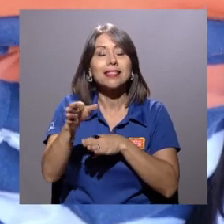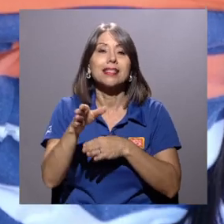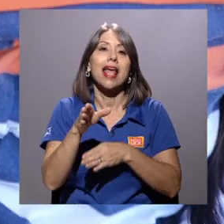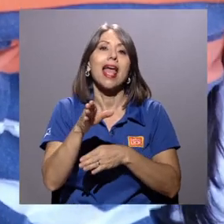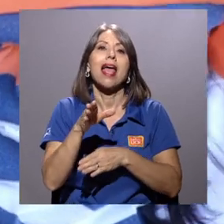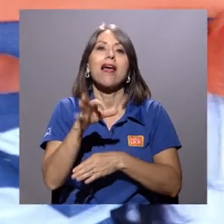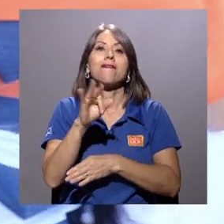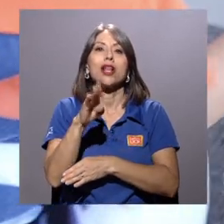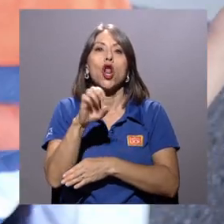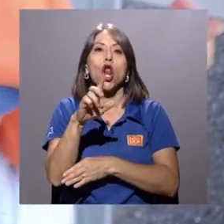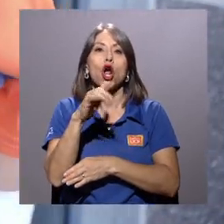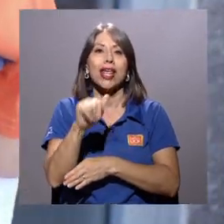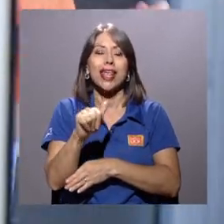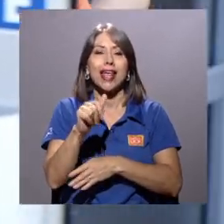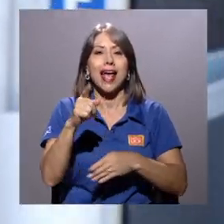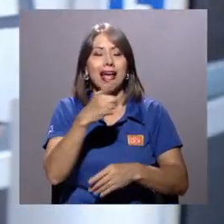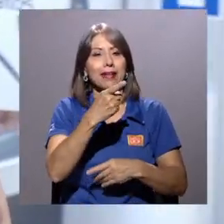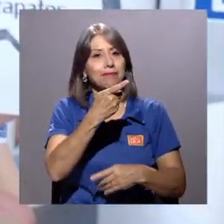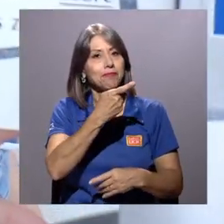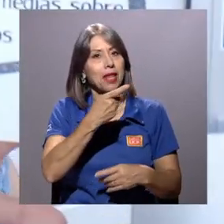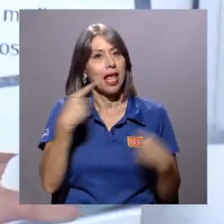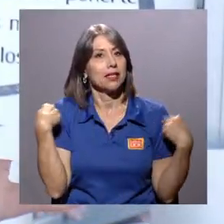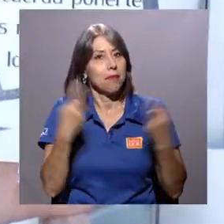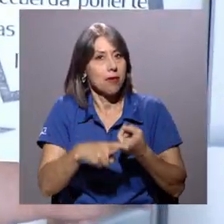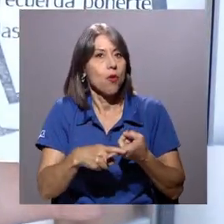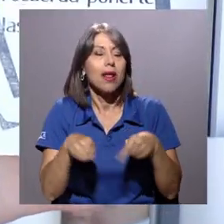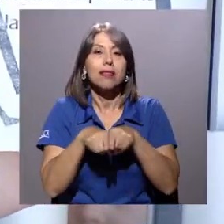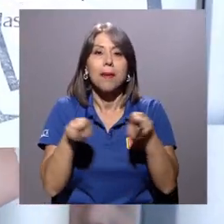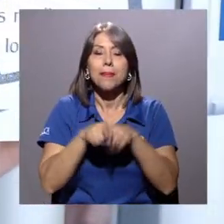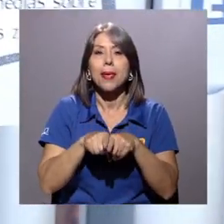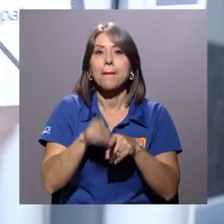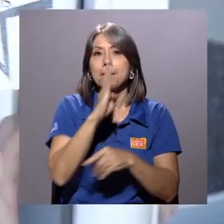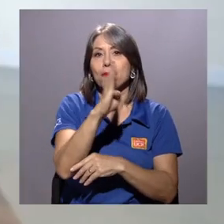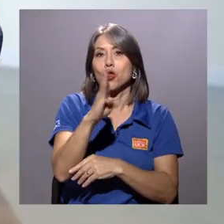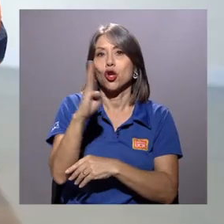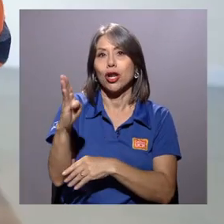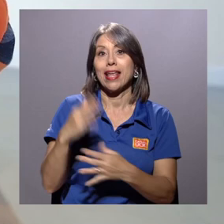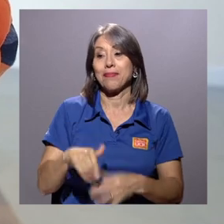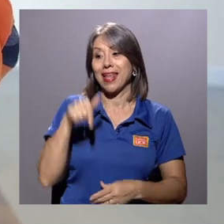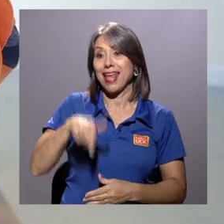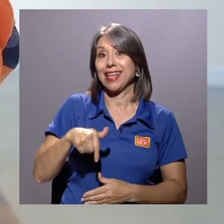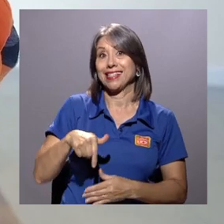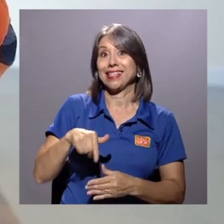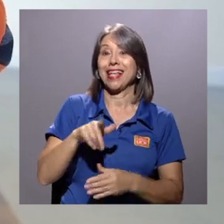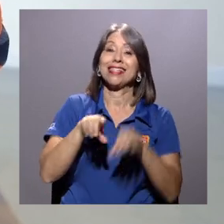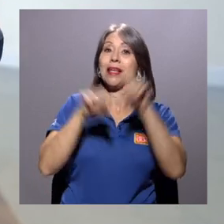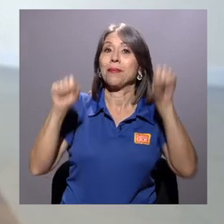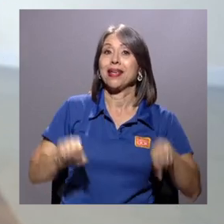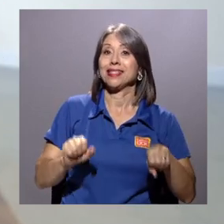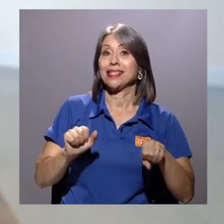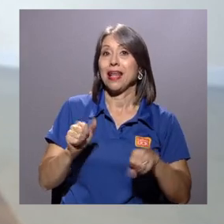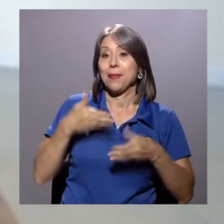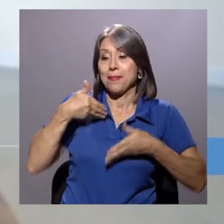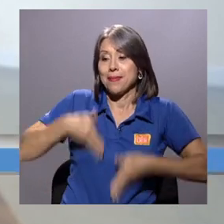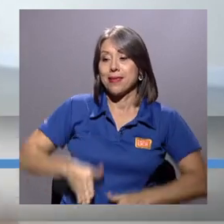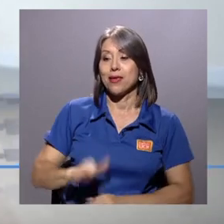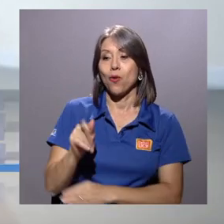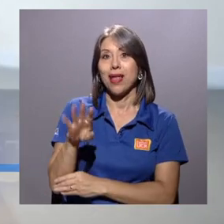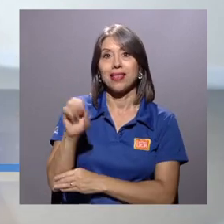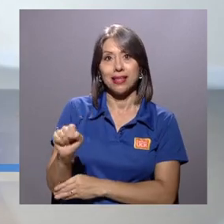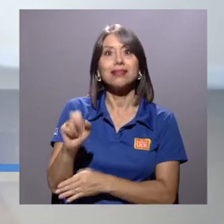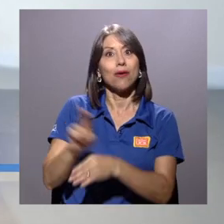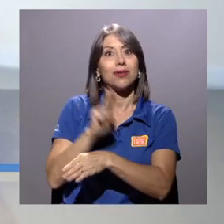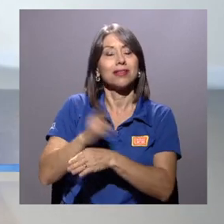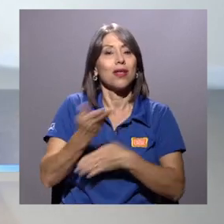Española y Bibliotecología. Este semestre Andrés ha utilizado el servicio del CIU y bueno, ha sido un gran apoyo